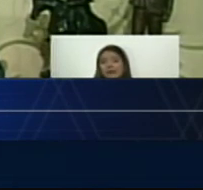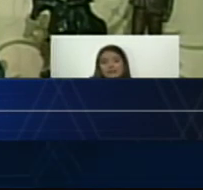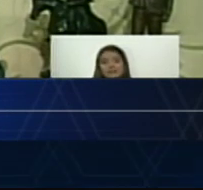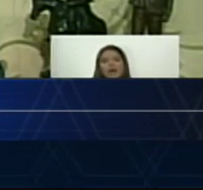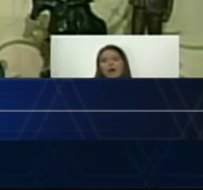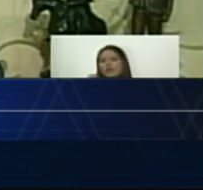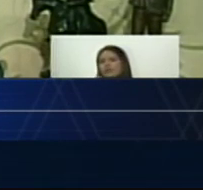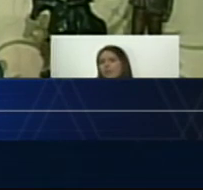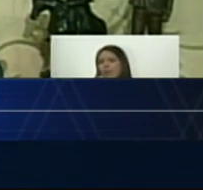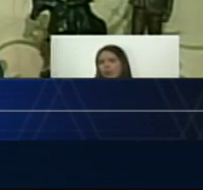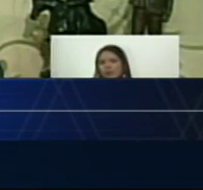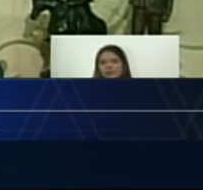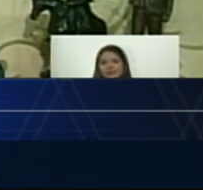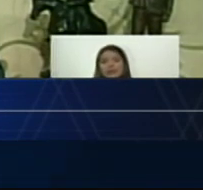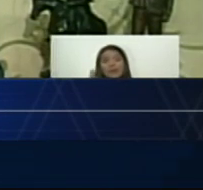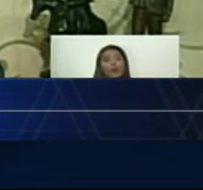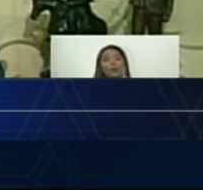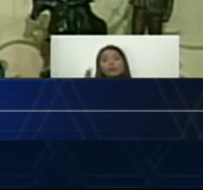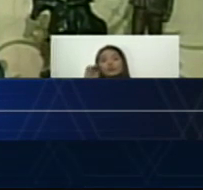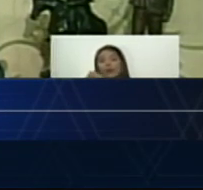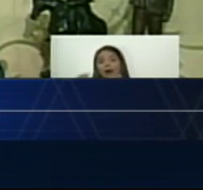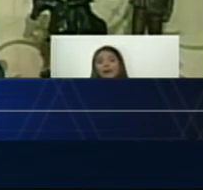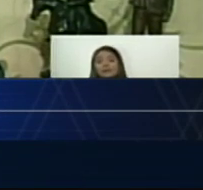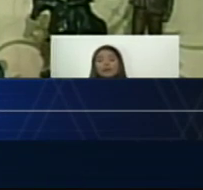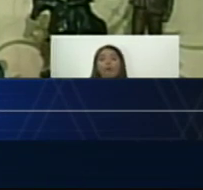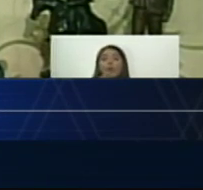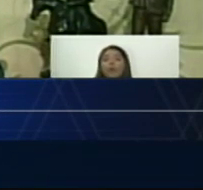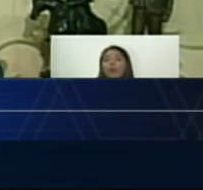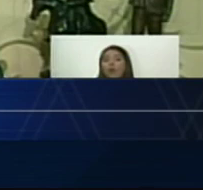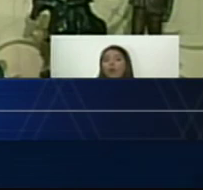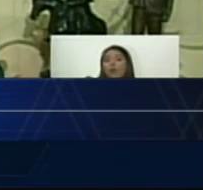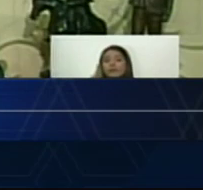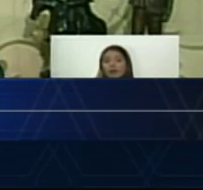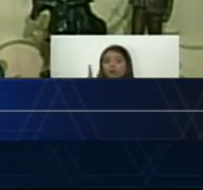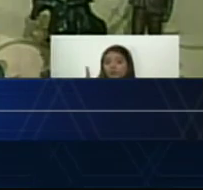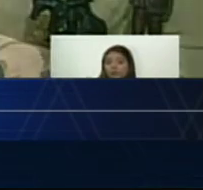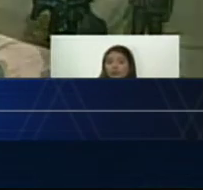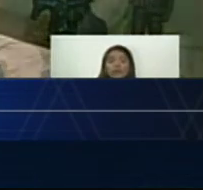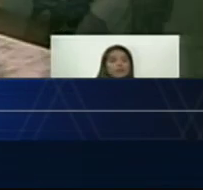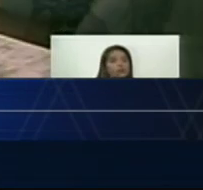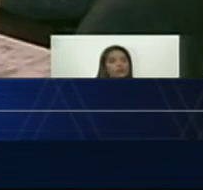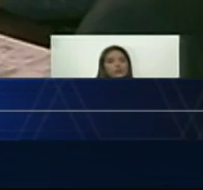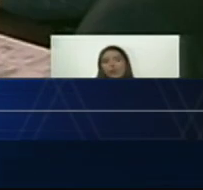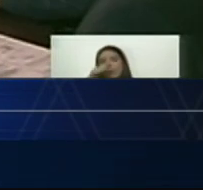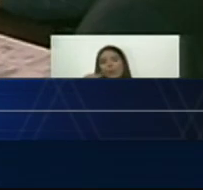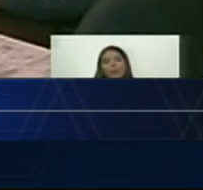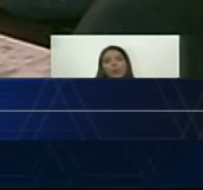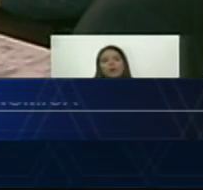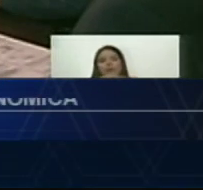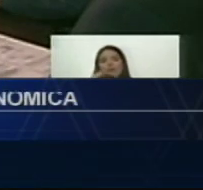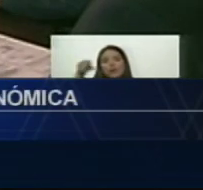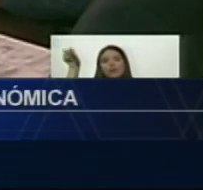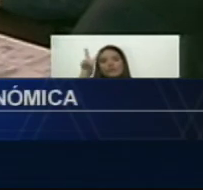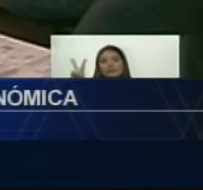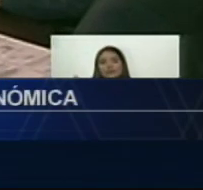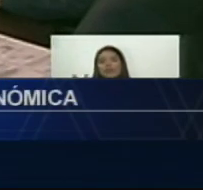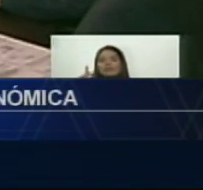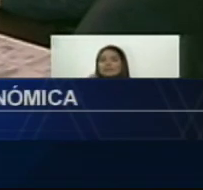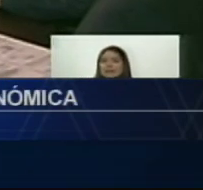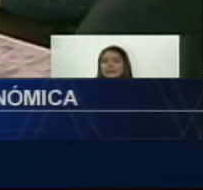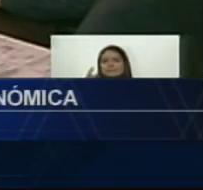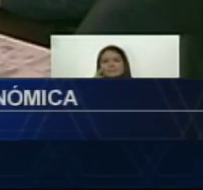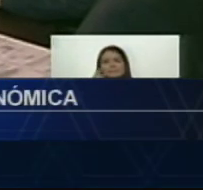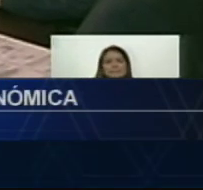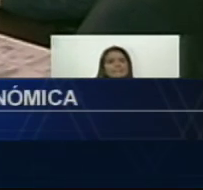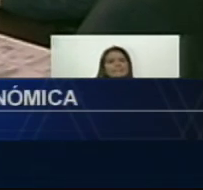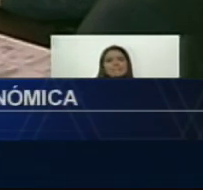deportistas, artistas y cultores nacionales, jóvenes, estudiantes y en general al pueblo venezolano a la consecución de los más